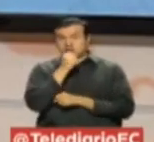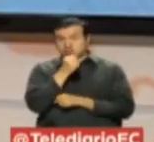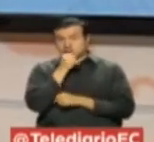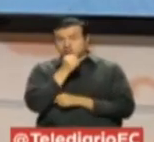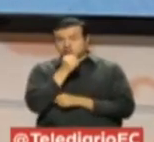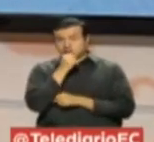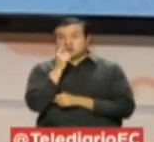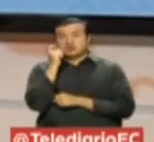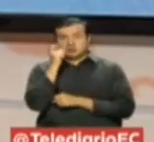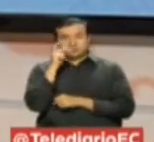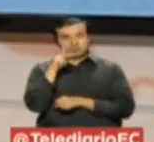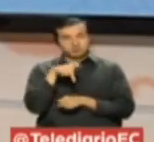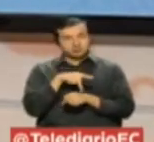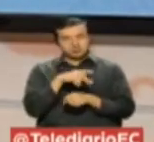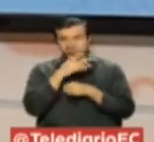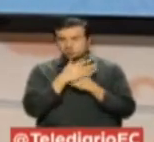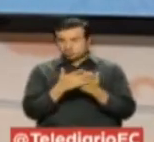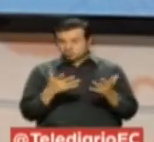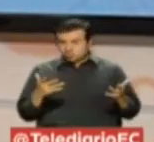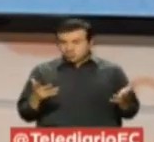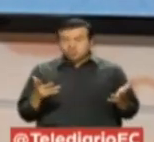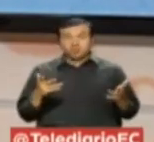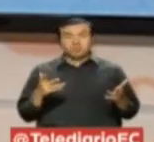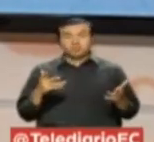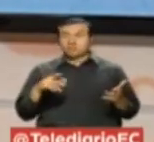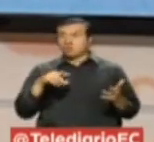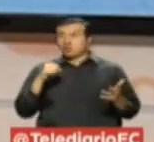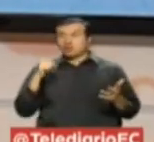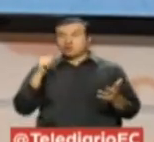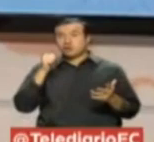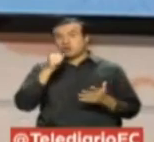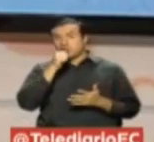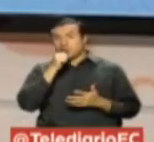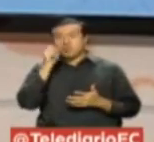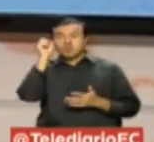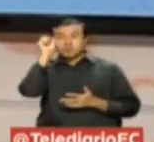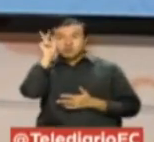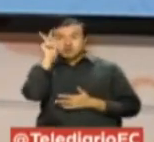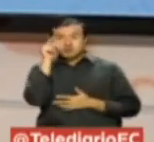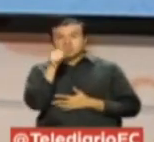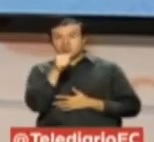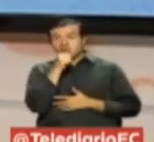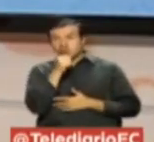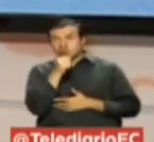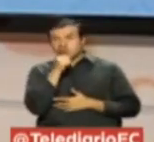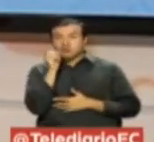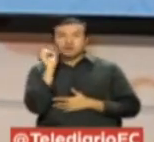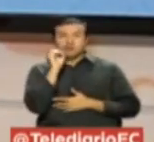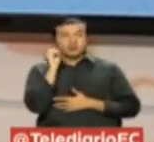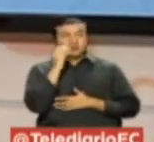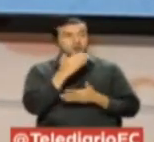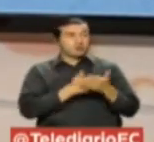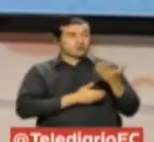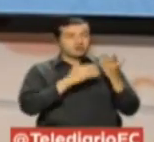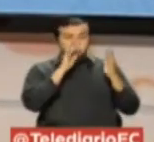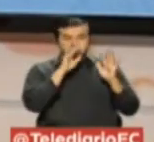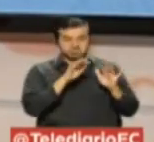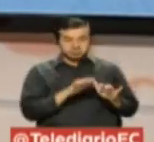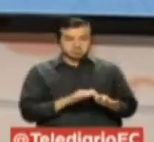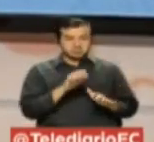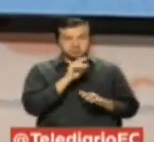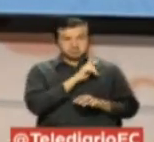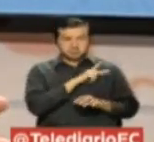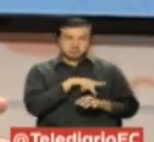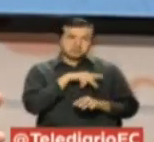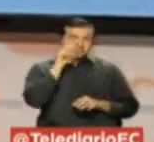periodismo tienen que ser profesionales pero los que hacen opinión los que hacen editoriales opinan